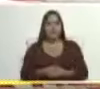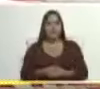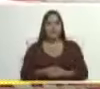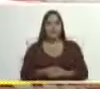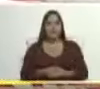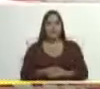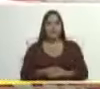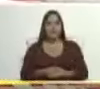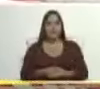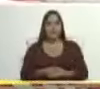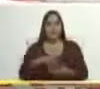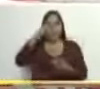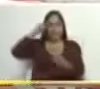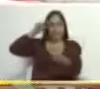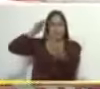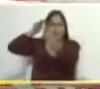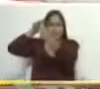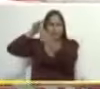telepáticamente,